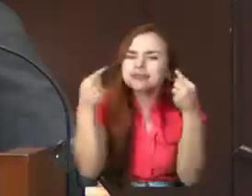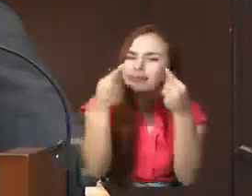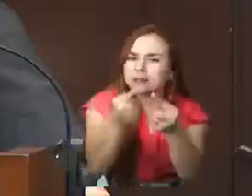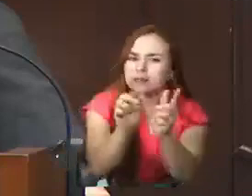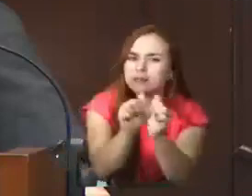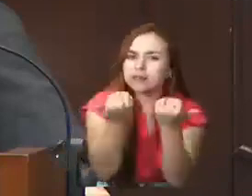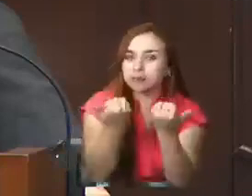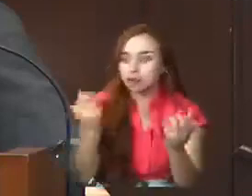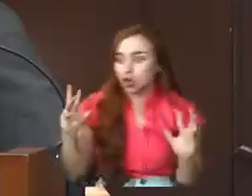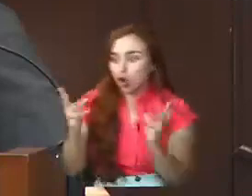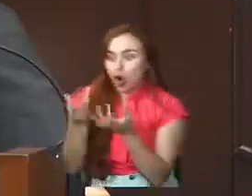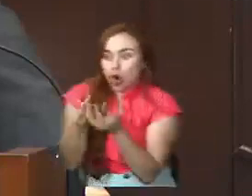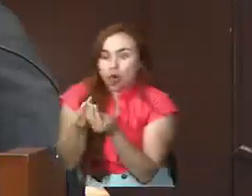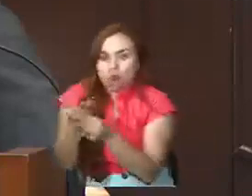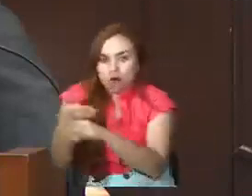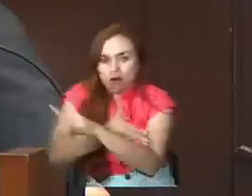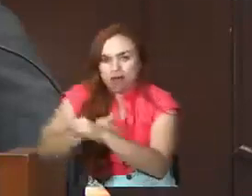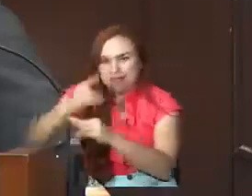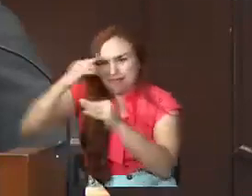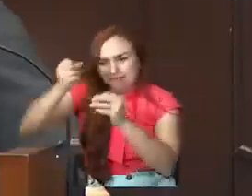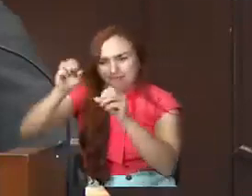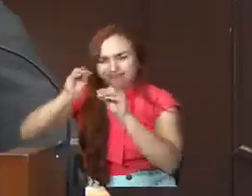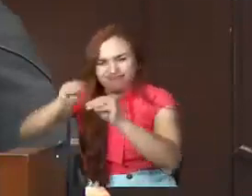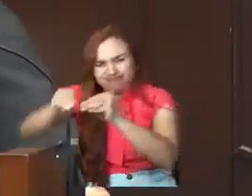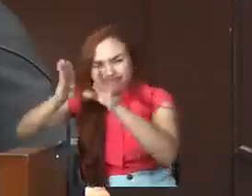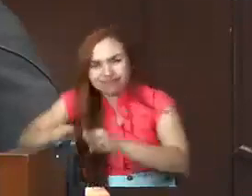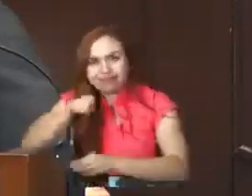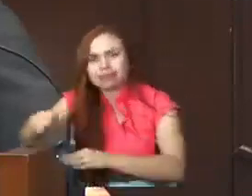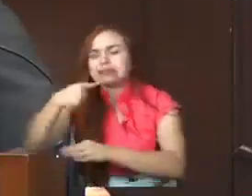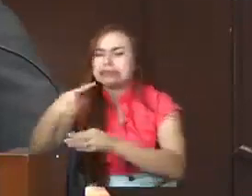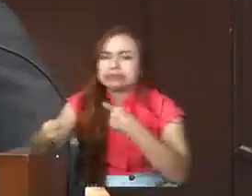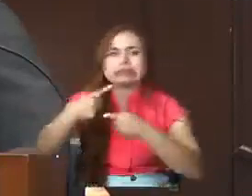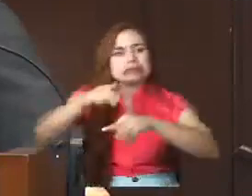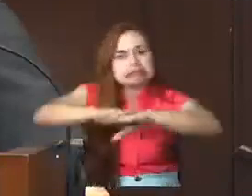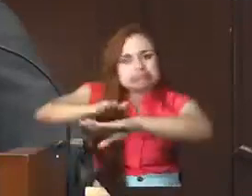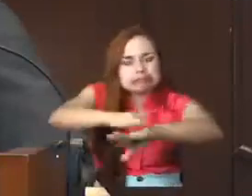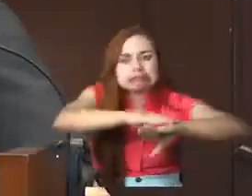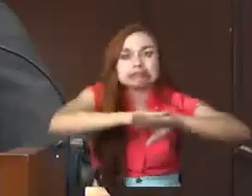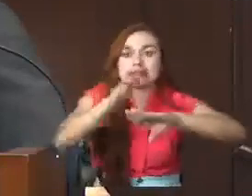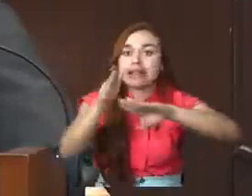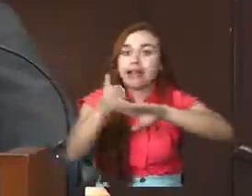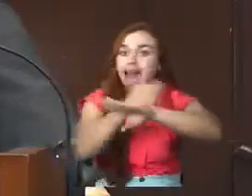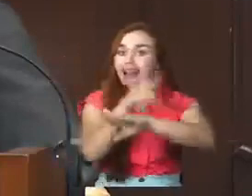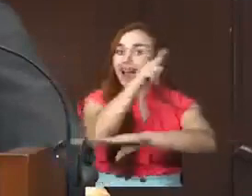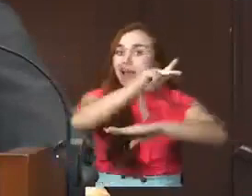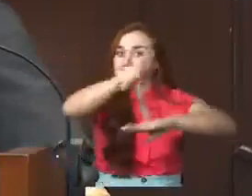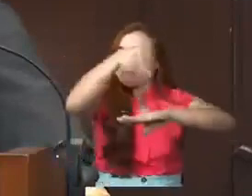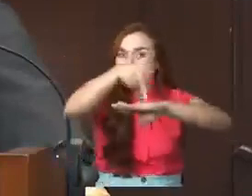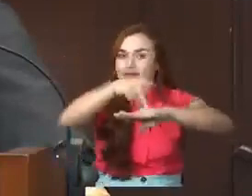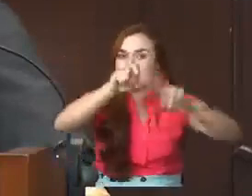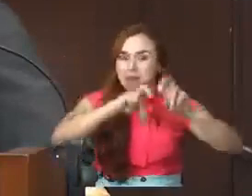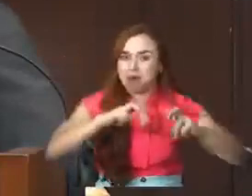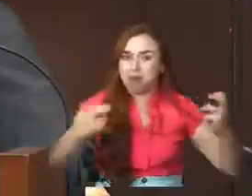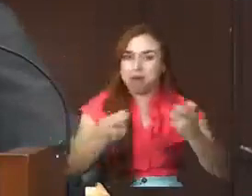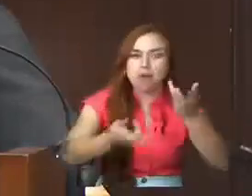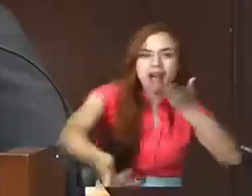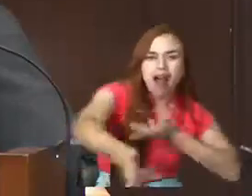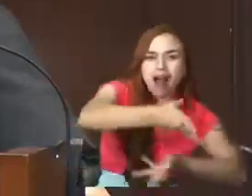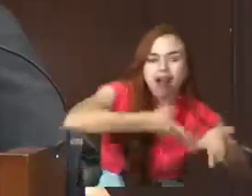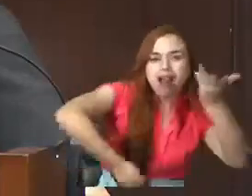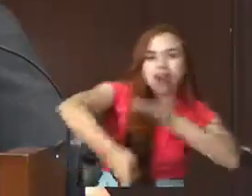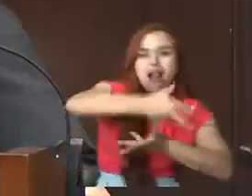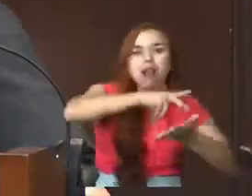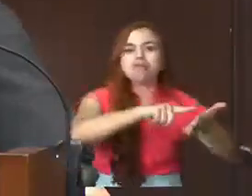gremios de educadores del país en la mesa del diálogo. Y como Asamblea aprobamos responsablemente lo